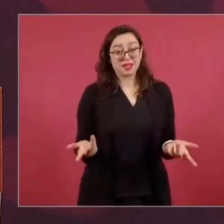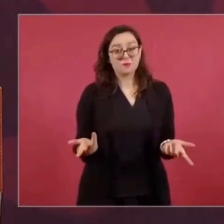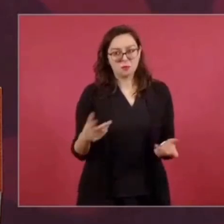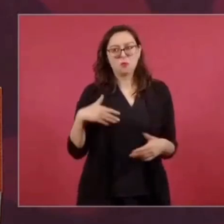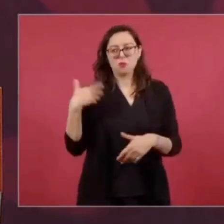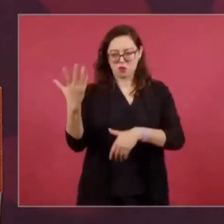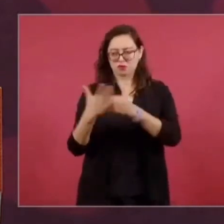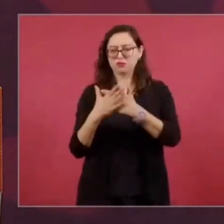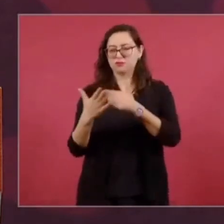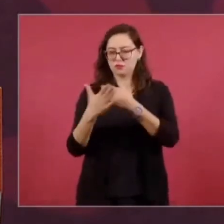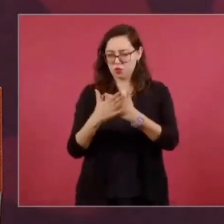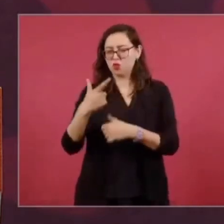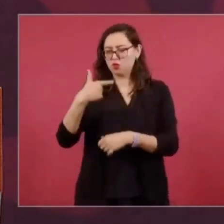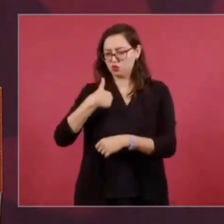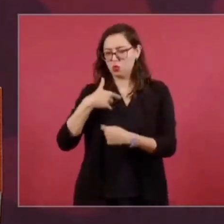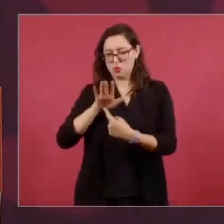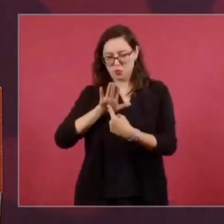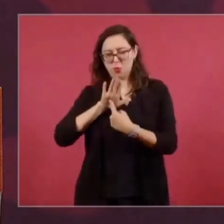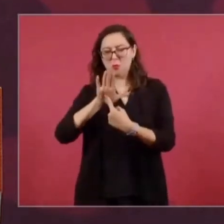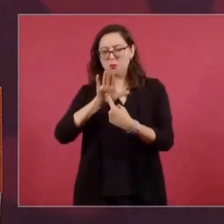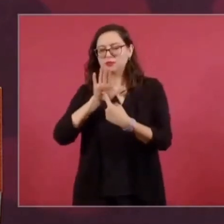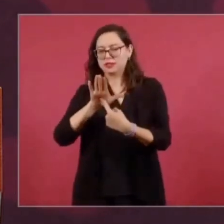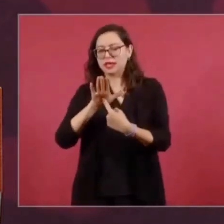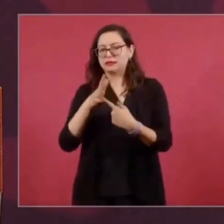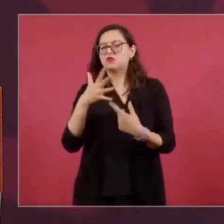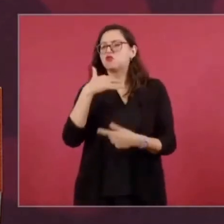corrupción. ¿Saben cuál fue el primer FOBAPROA?